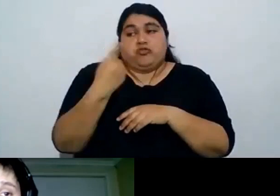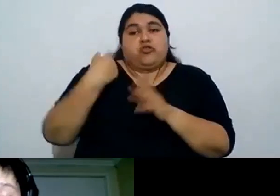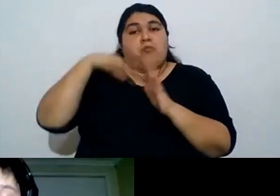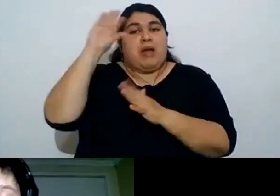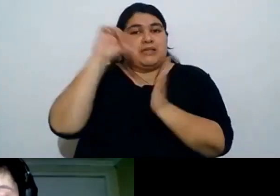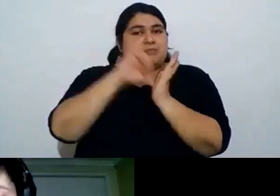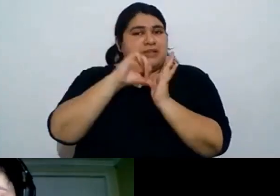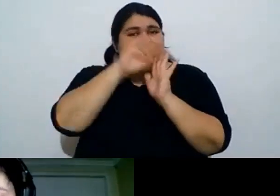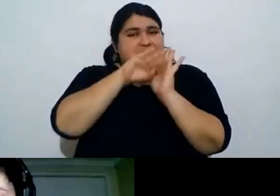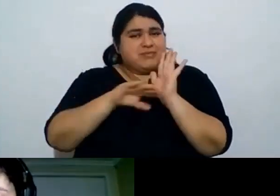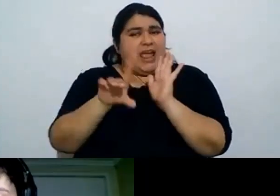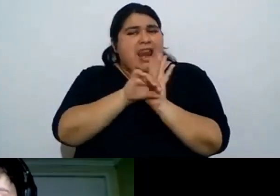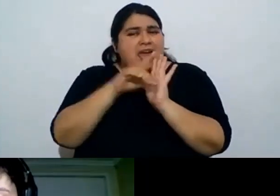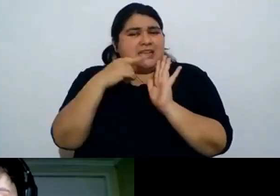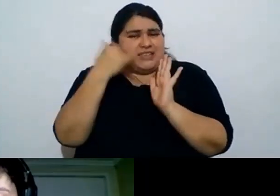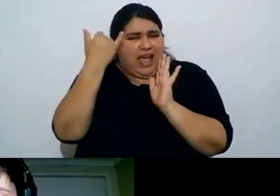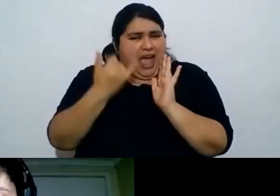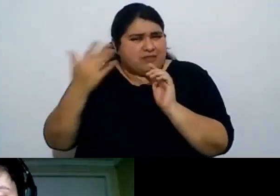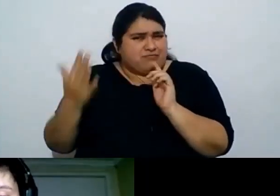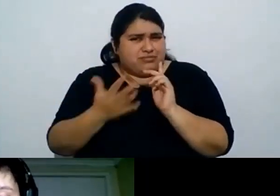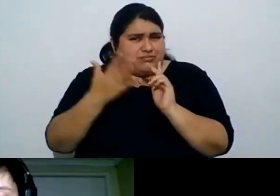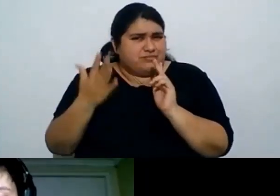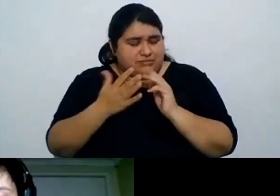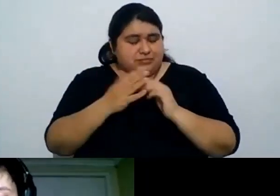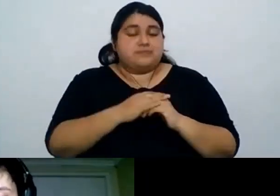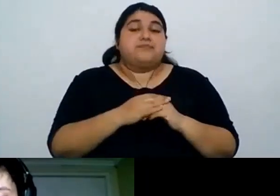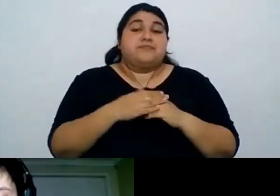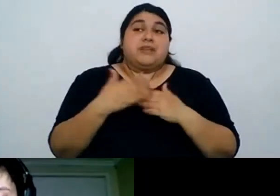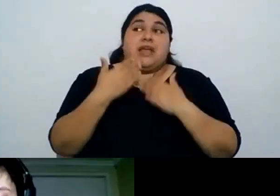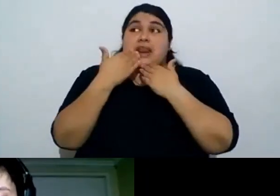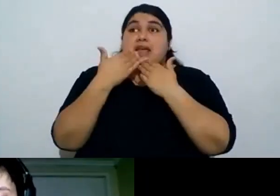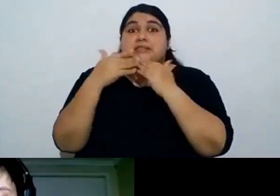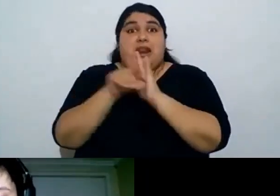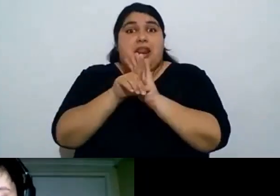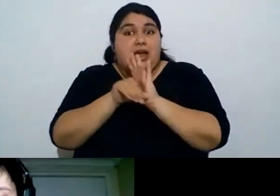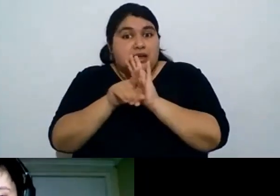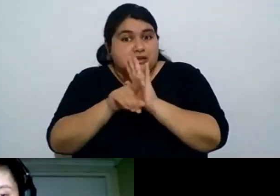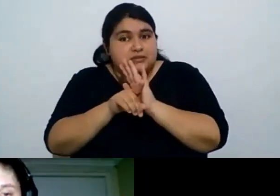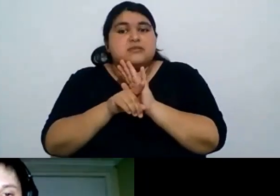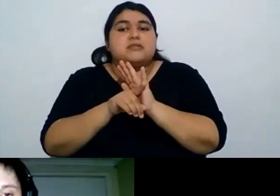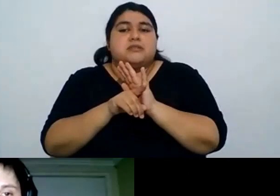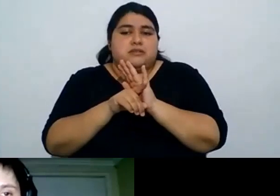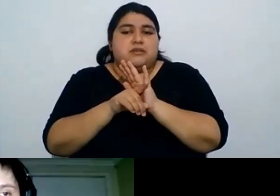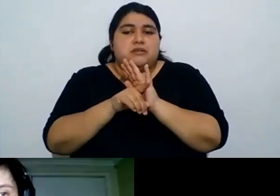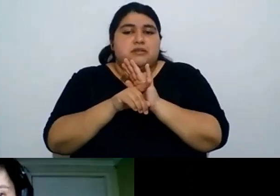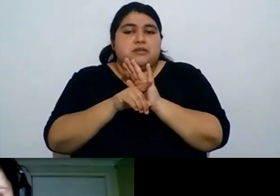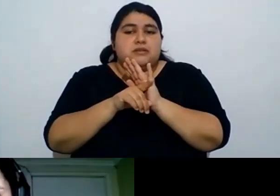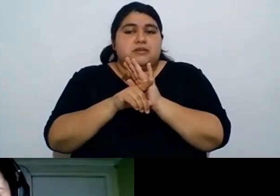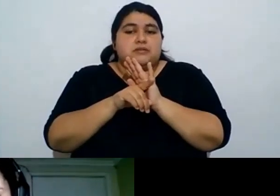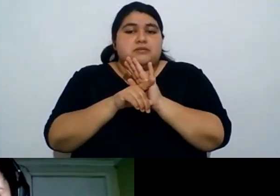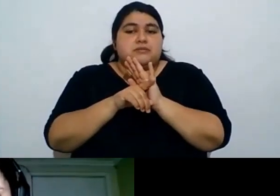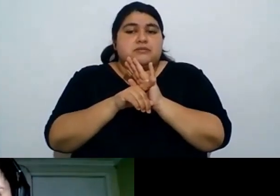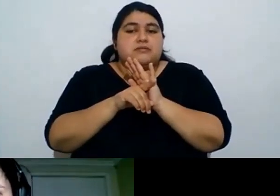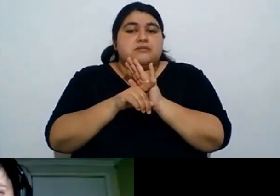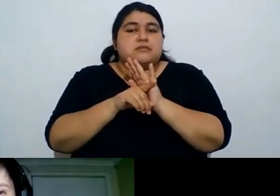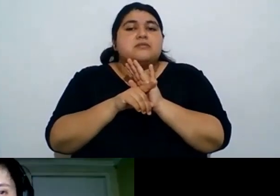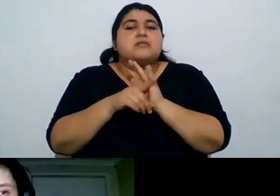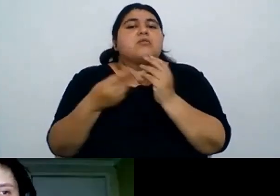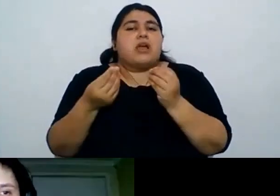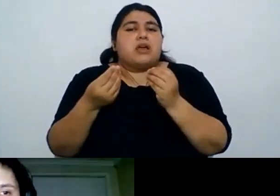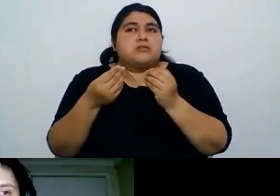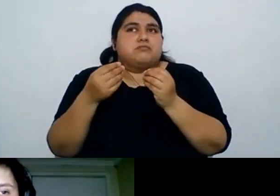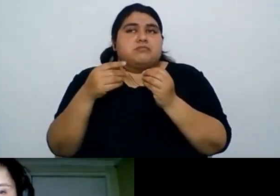leyes en el mundo. Todas esas leyes se aplican por lo sagrado de la